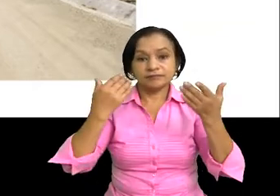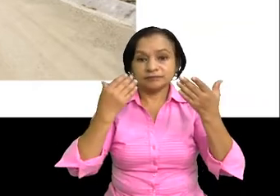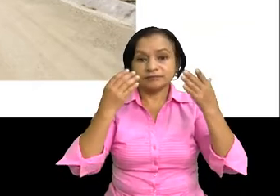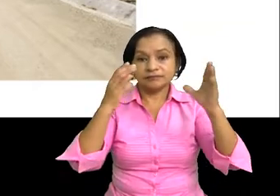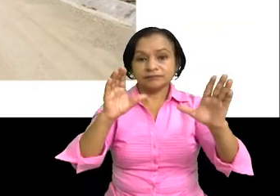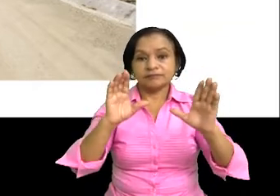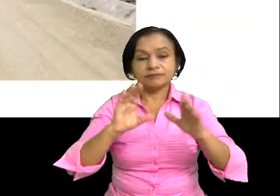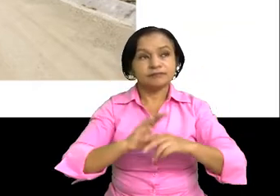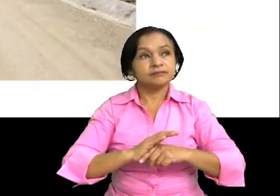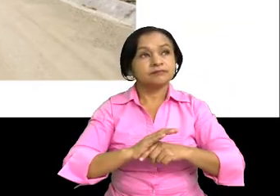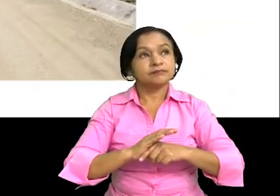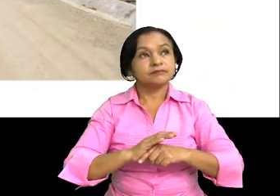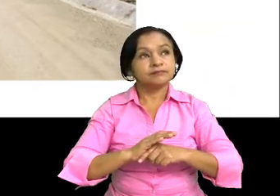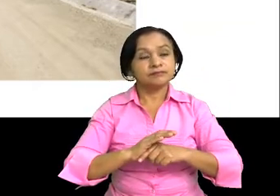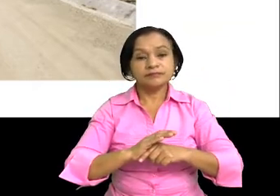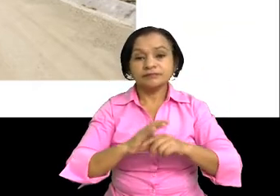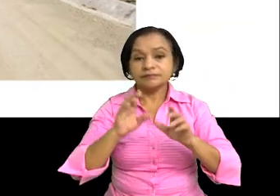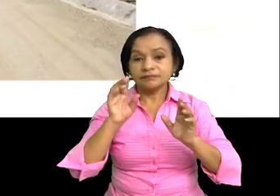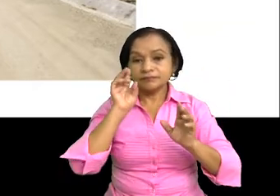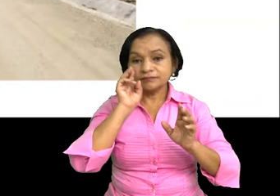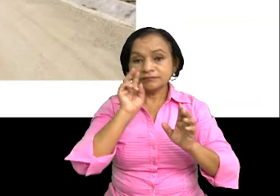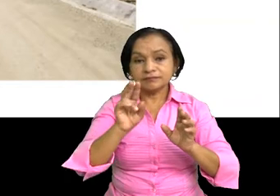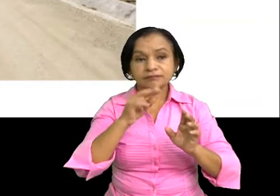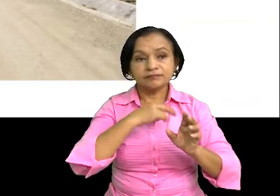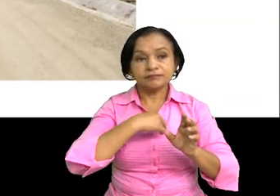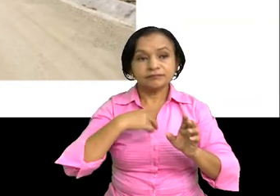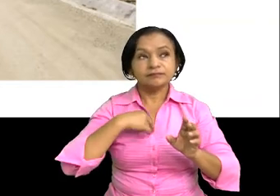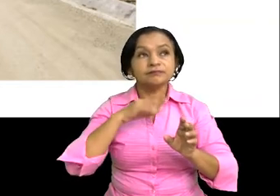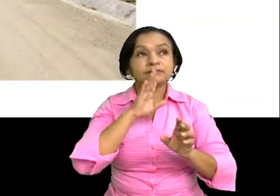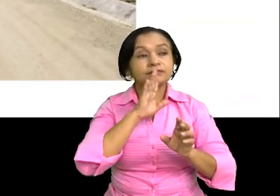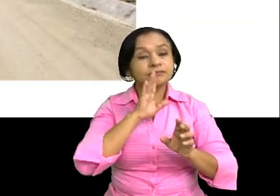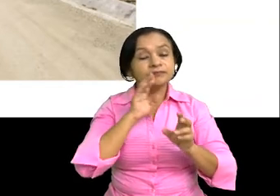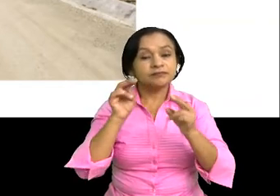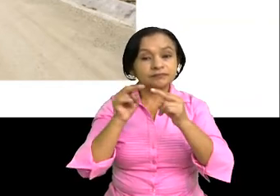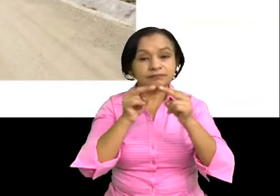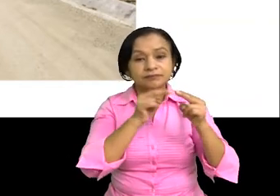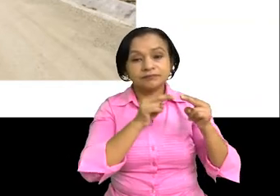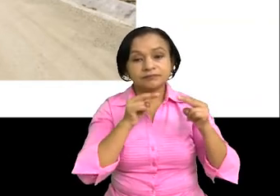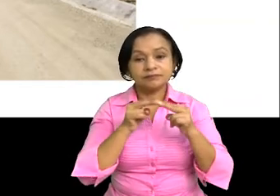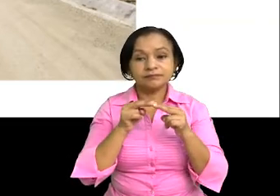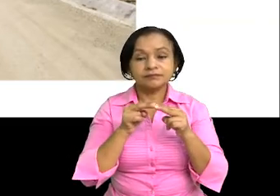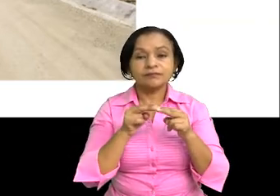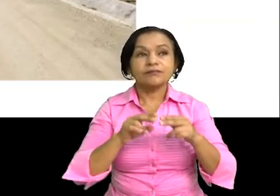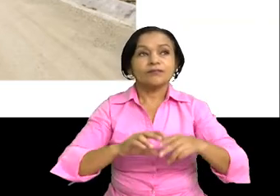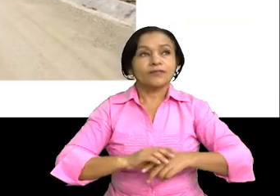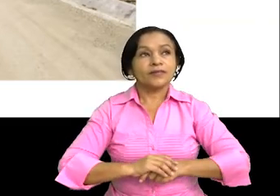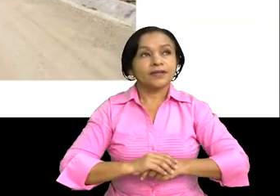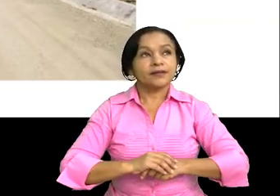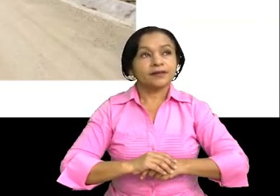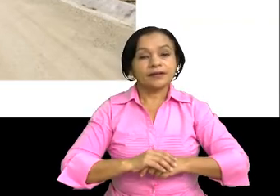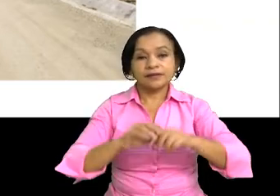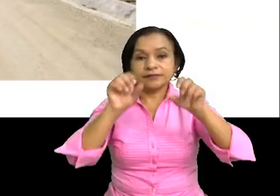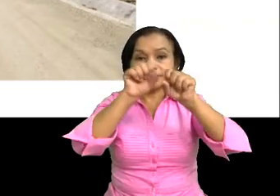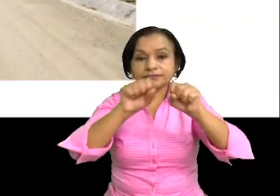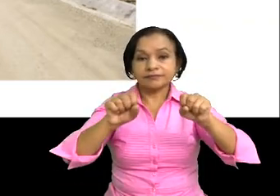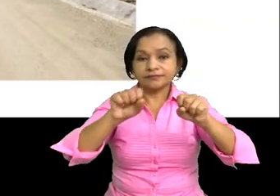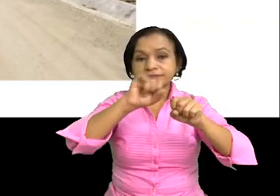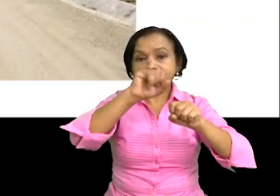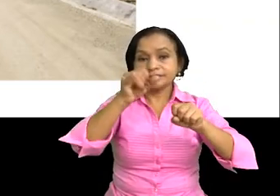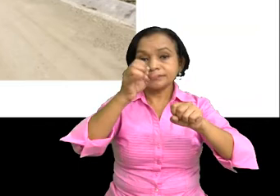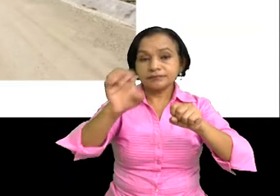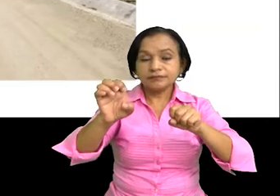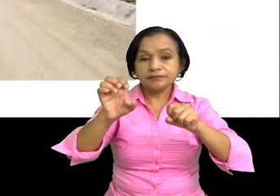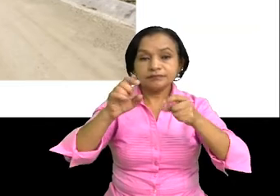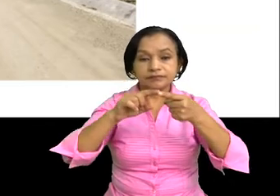Claro que sí, y ahí vemos un poquito de lo que está hablando, ¿no? Conectamos también a San José de los Remates con